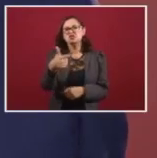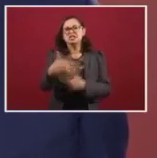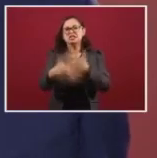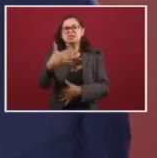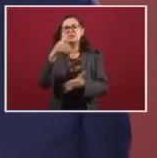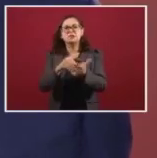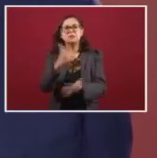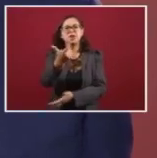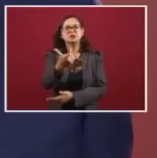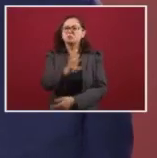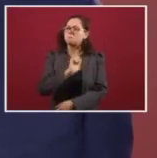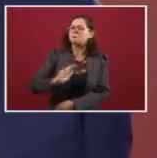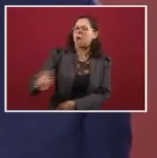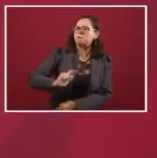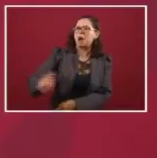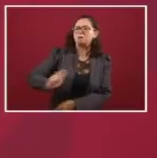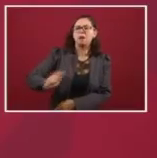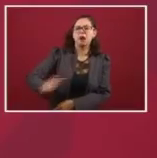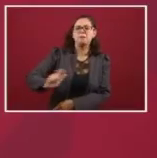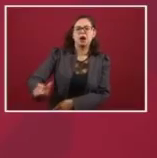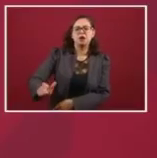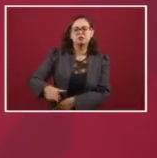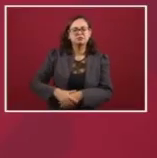mil pesos.